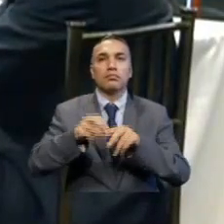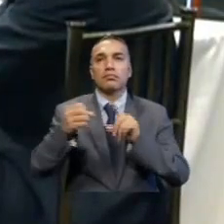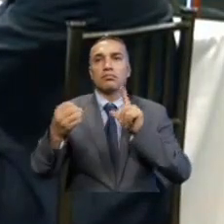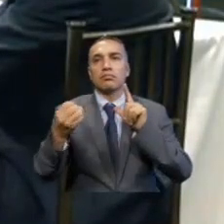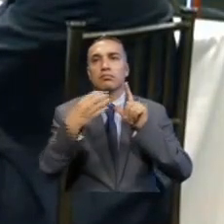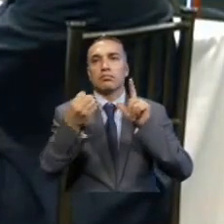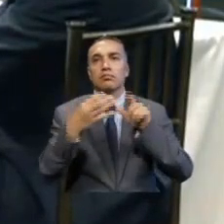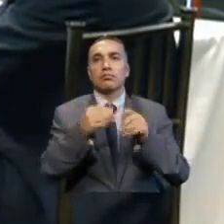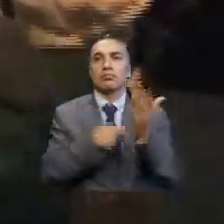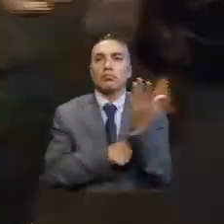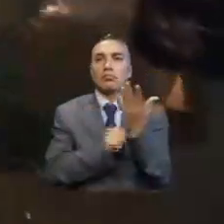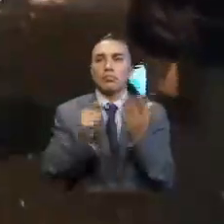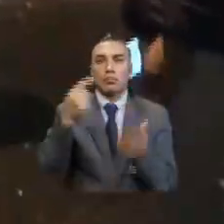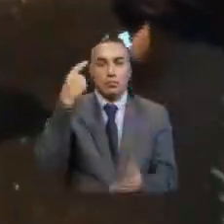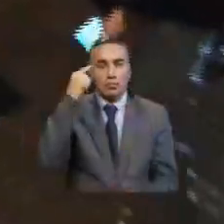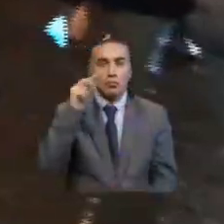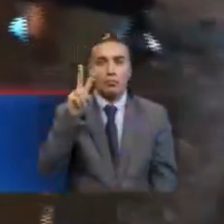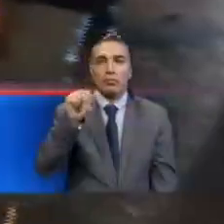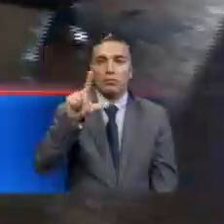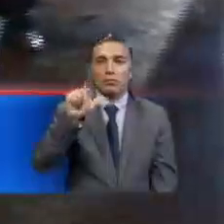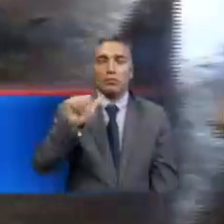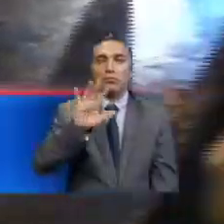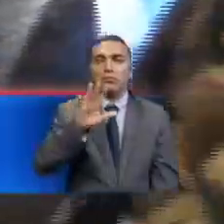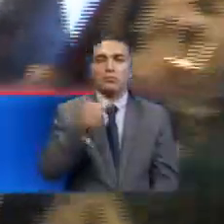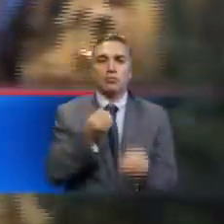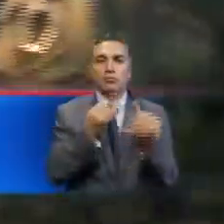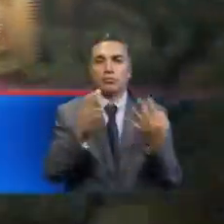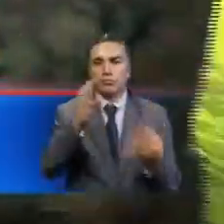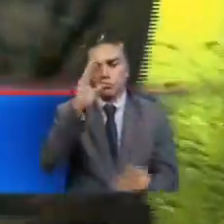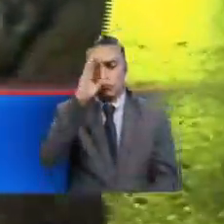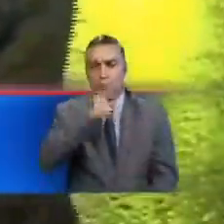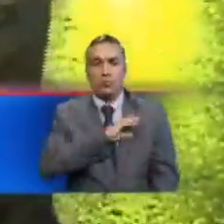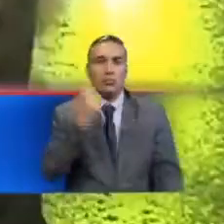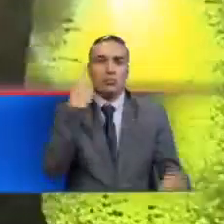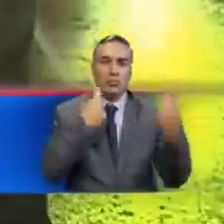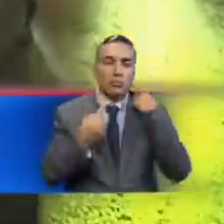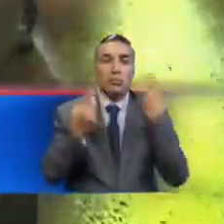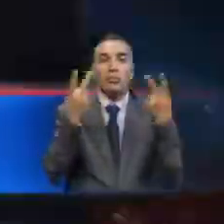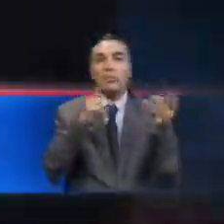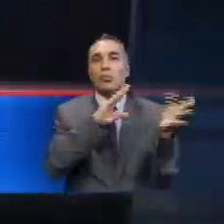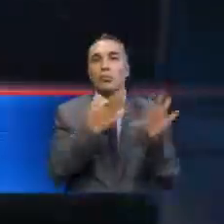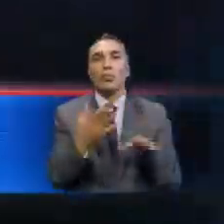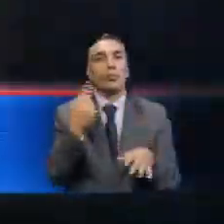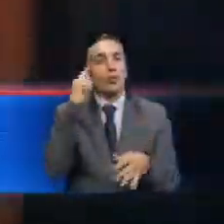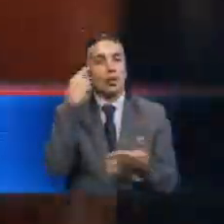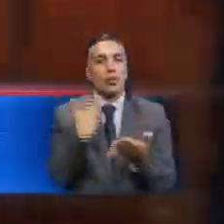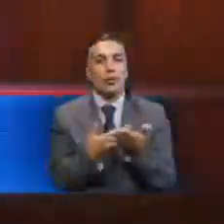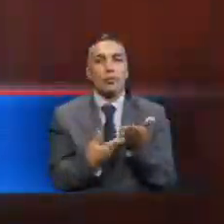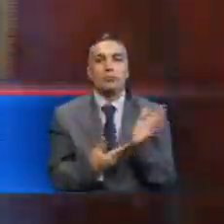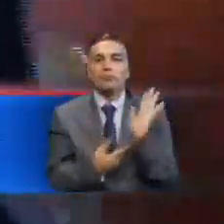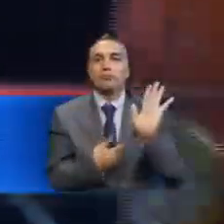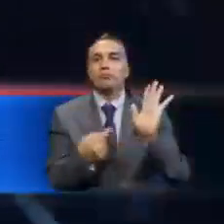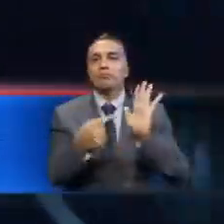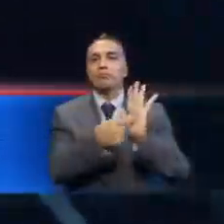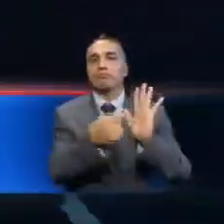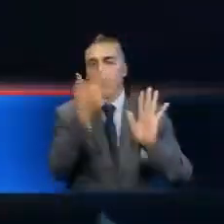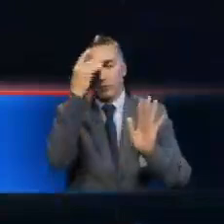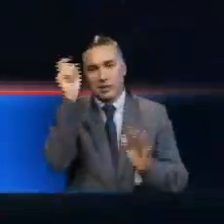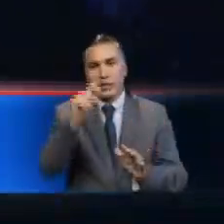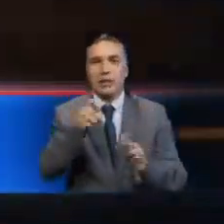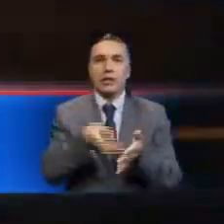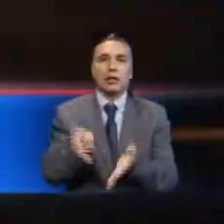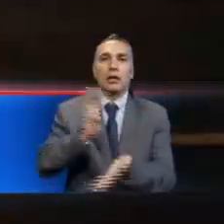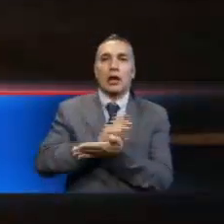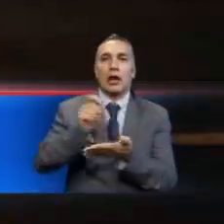virtual. La ministra de Gobierno, Alexandra Vela, entregó cifras de policías heridos y fallecidos como uno de los argumentos para justificar por qué es necesario que la